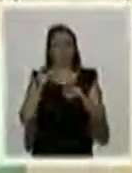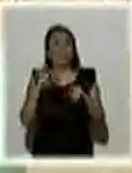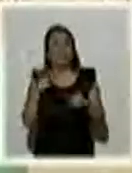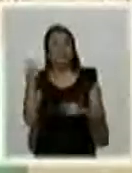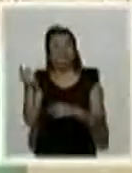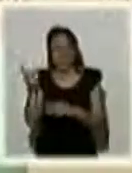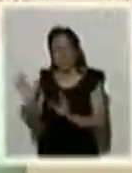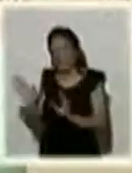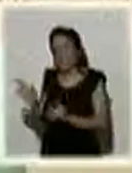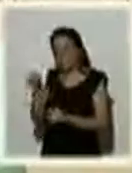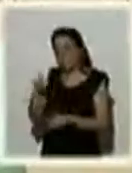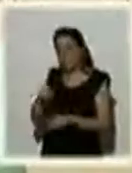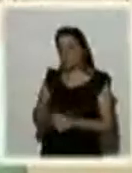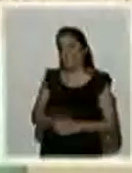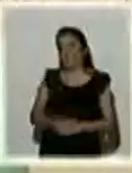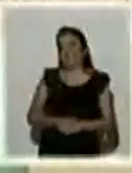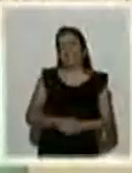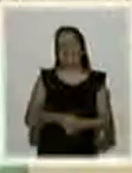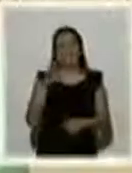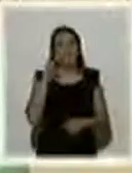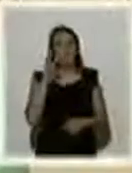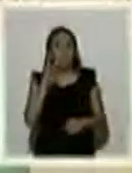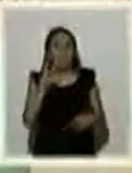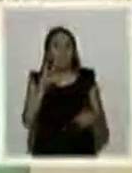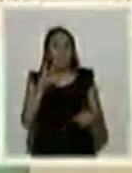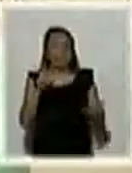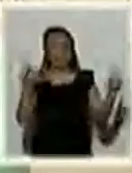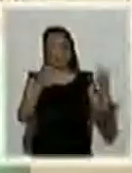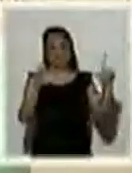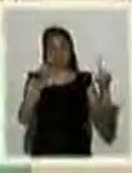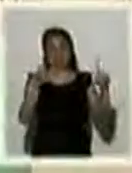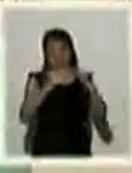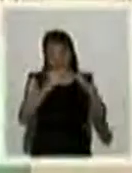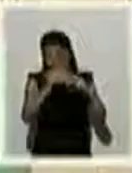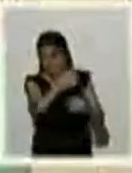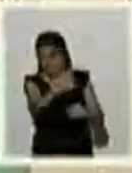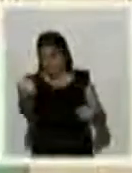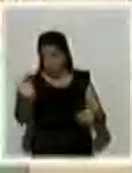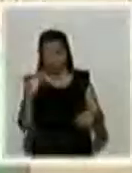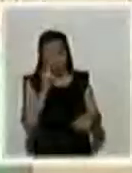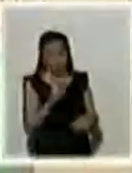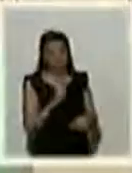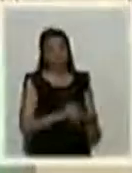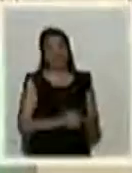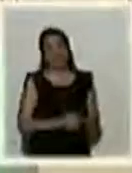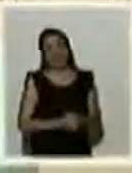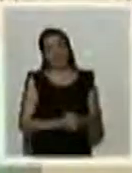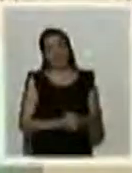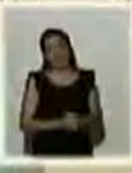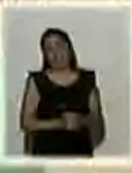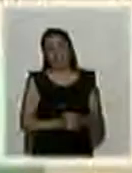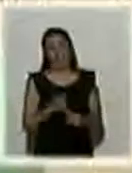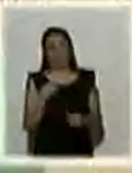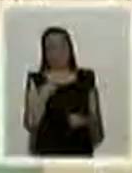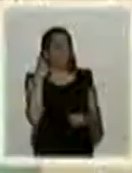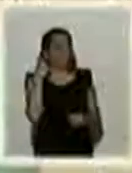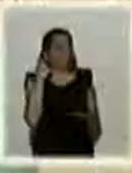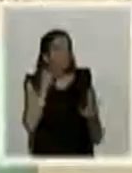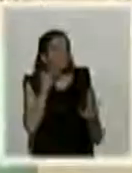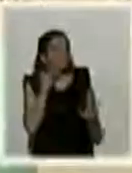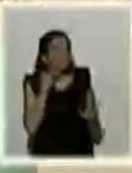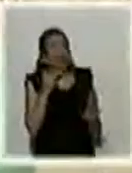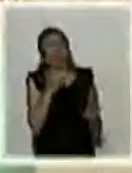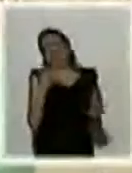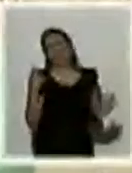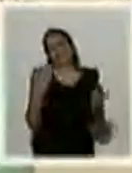desde casa, siguiendo esta transmisión de Canal 10 y de los canales adheridos, seguramente no escuchará, es que se ha cumplido el tiempo,